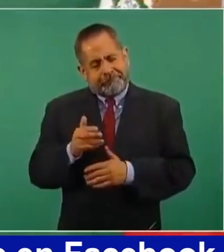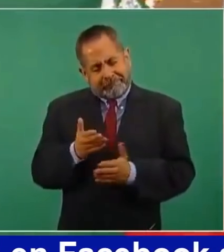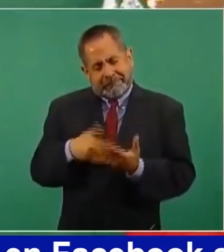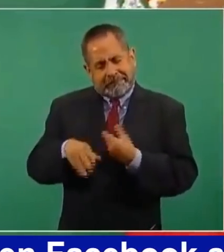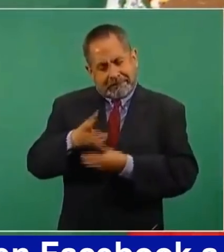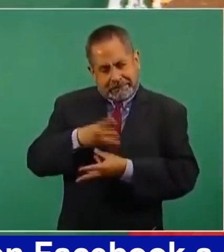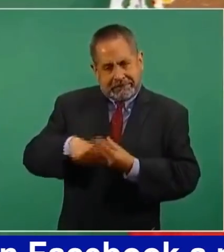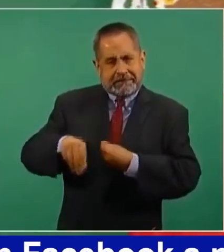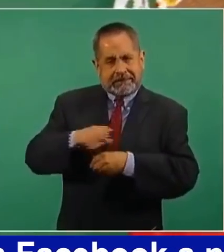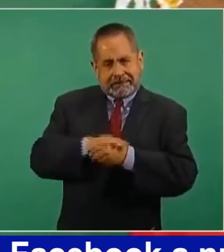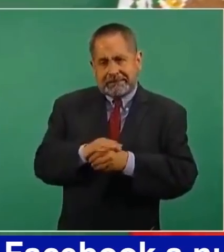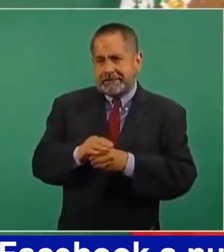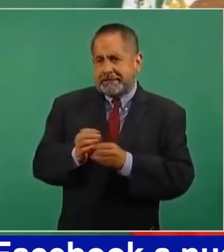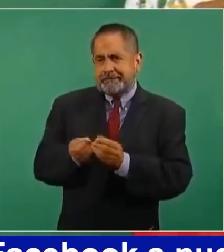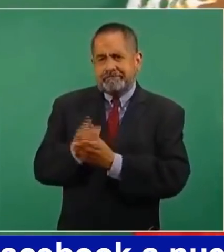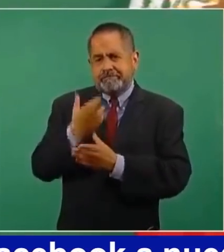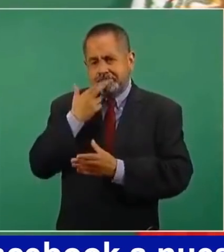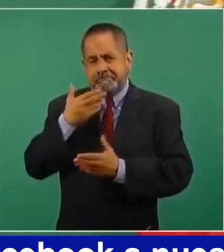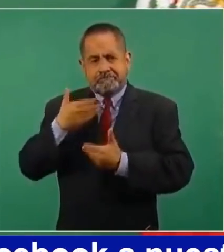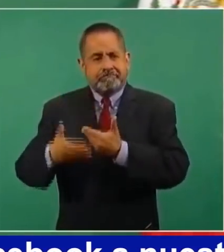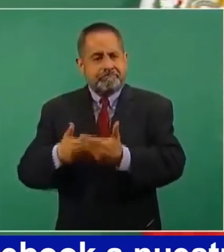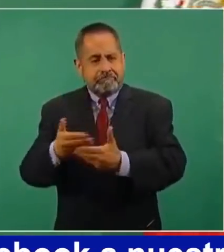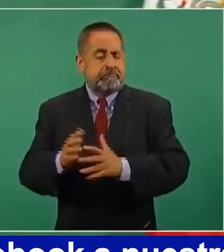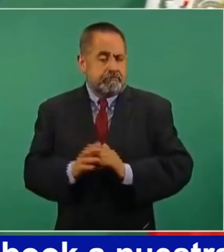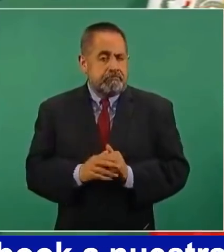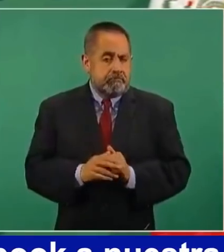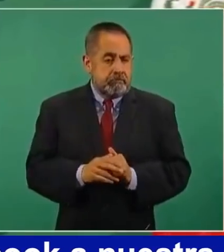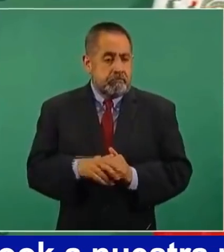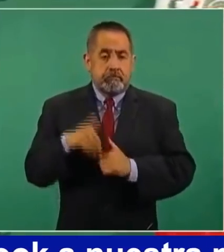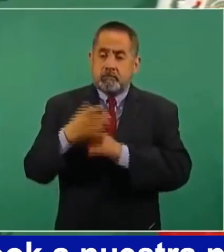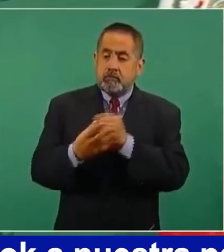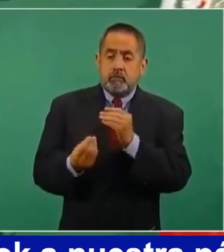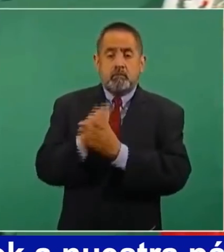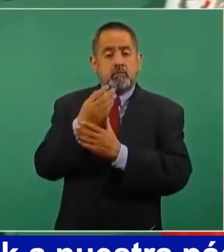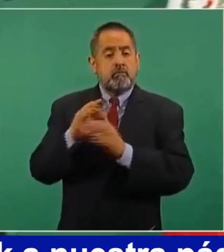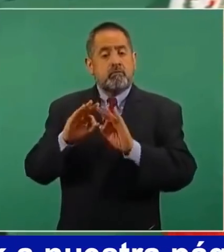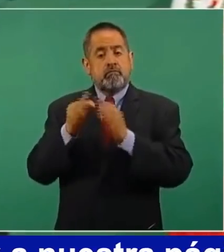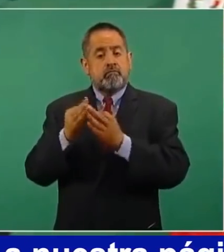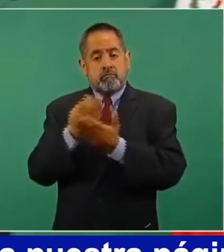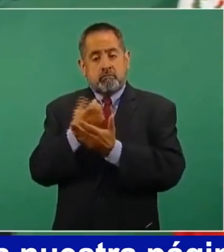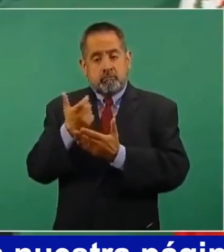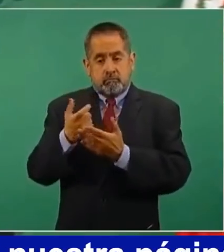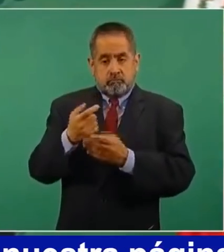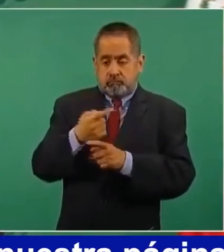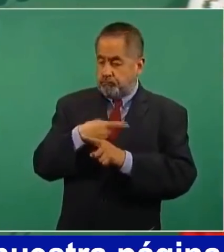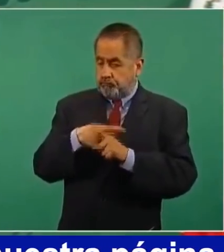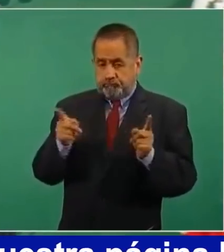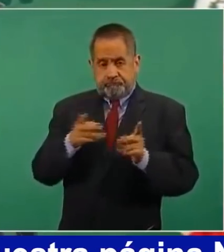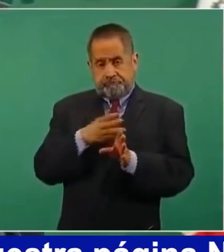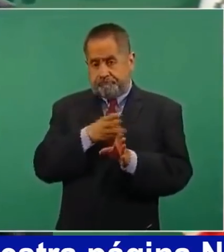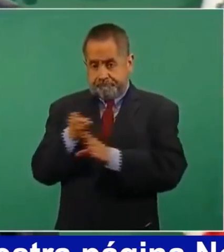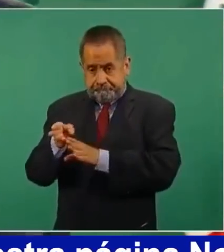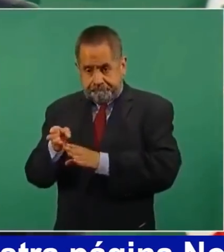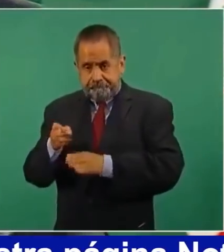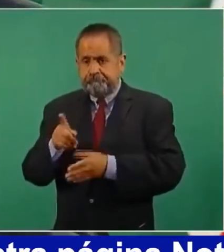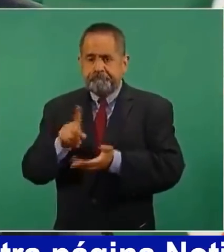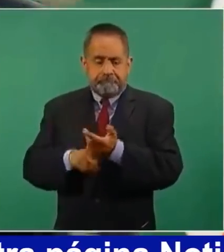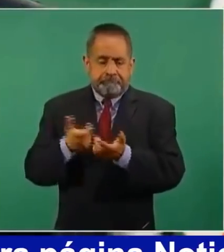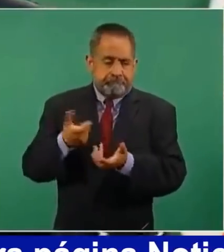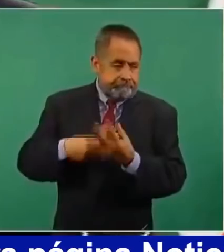saliendo, y ya con el nuevo modelo económico vamos a tener más posibilidades de